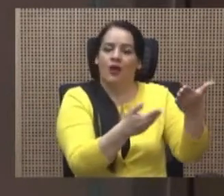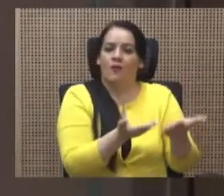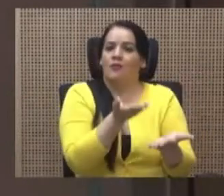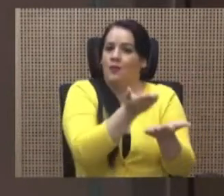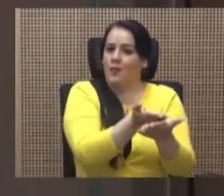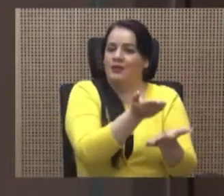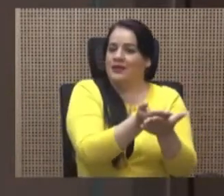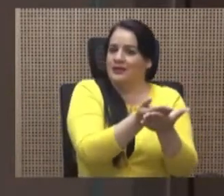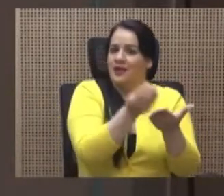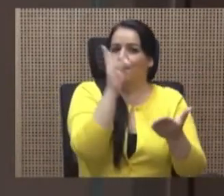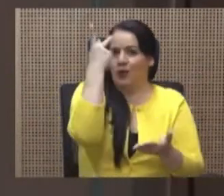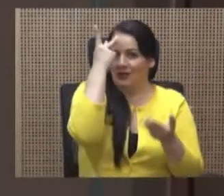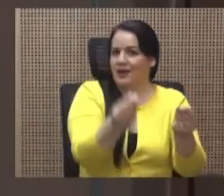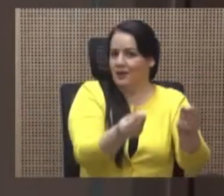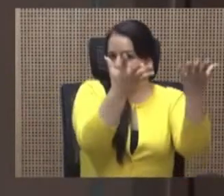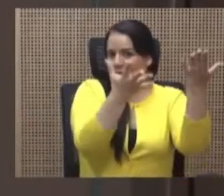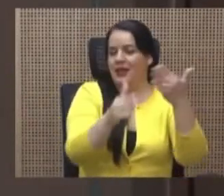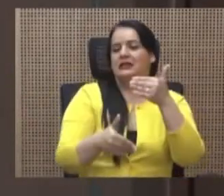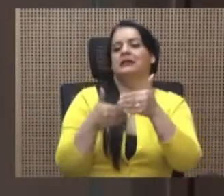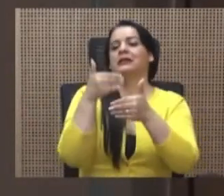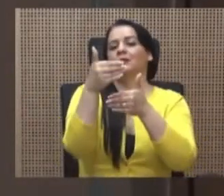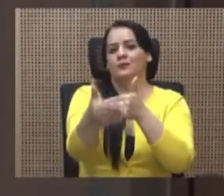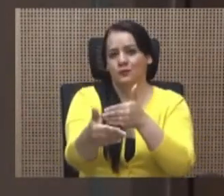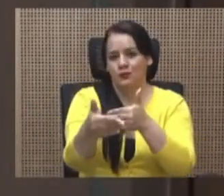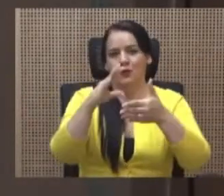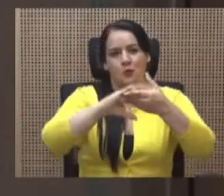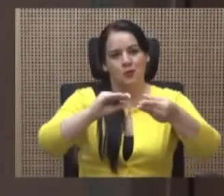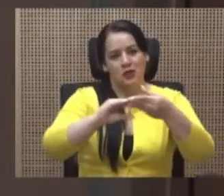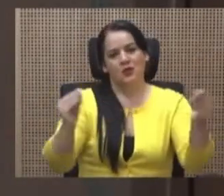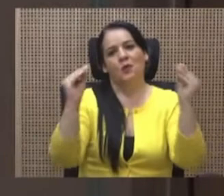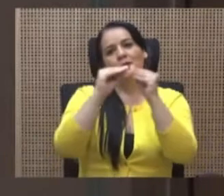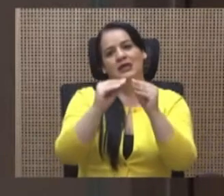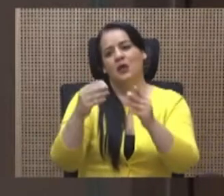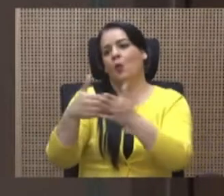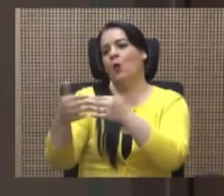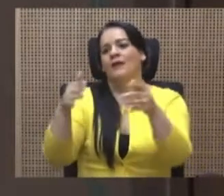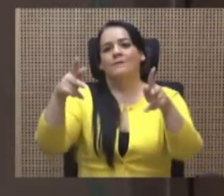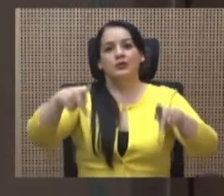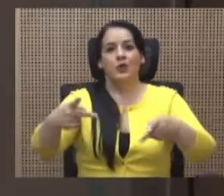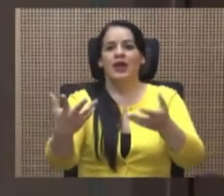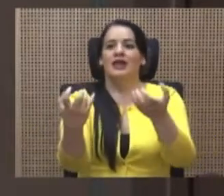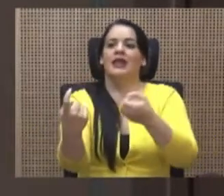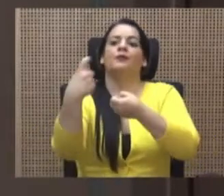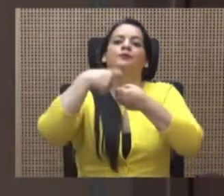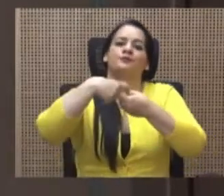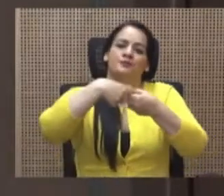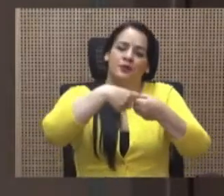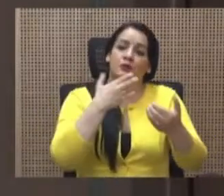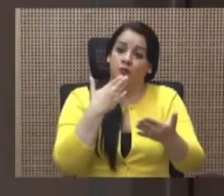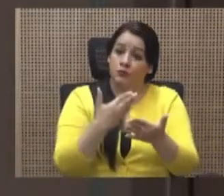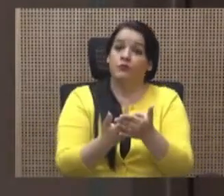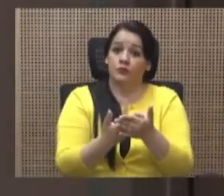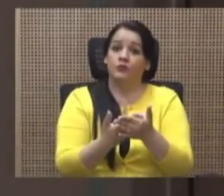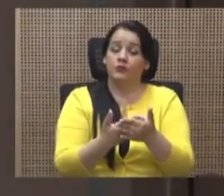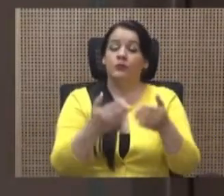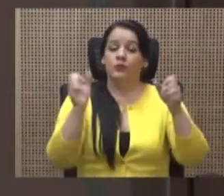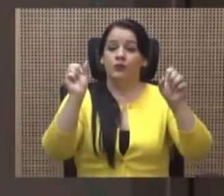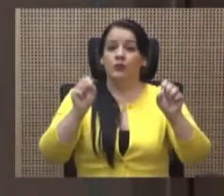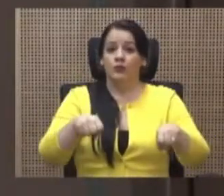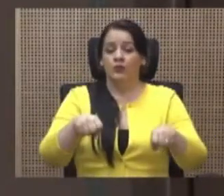que bueno ahí les voy a estar contando más de esto y cualquier persona que se quiera unir sería súper bueno porque me parece que